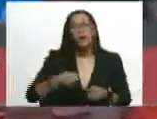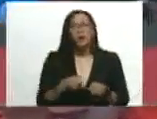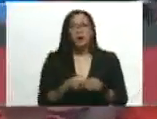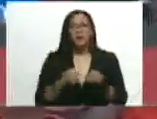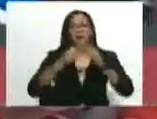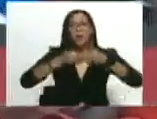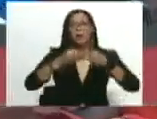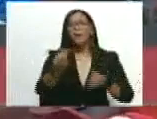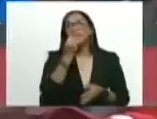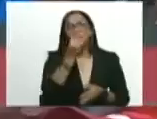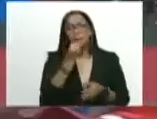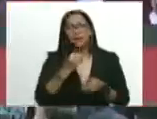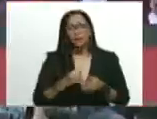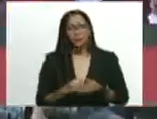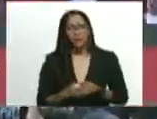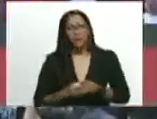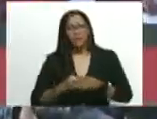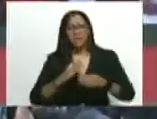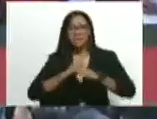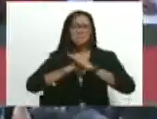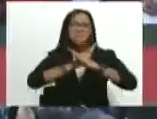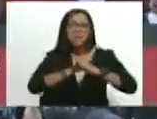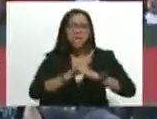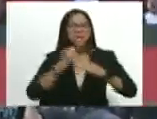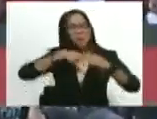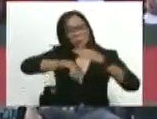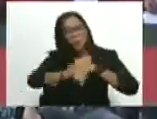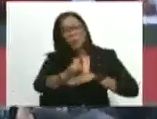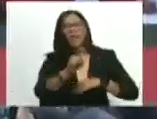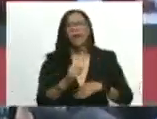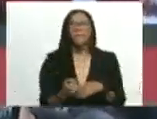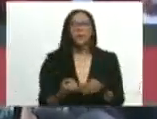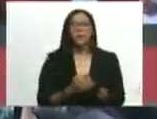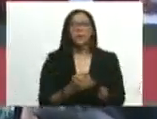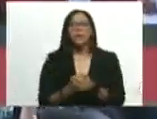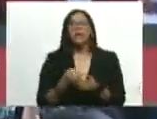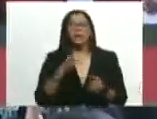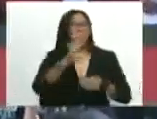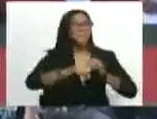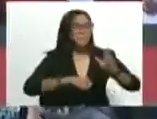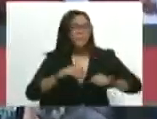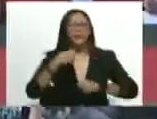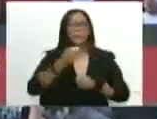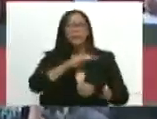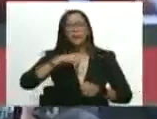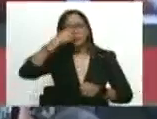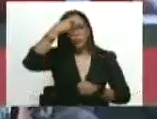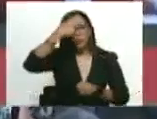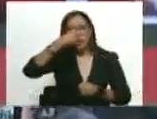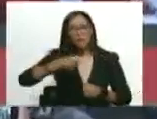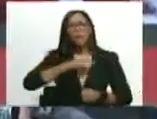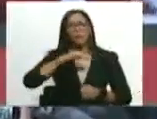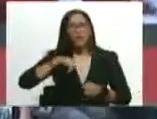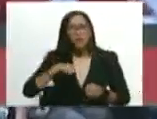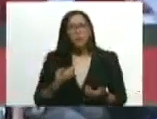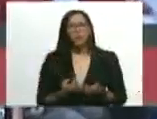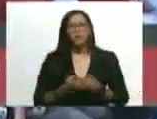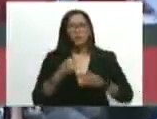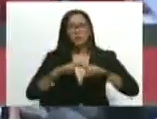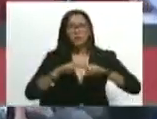alimento impedía que pudiéramos pagar vacunas para nuestro pueblo Para nuestras niñas y nuestros niños